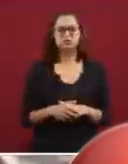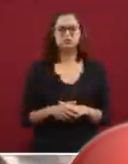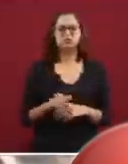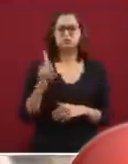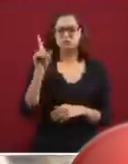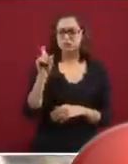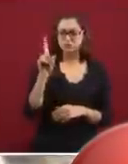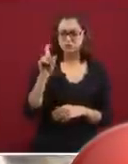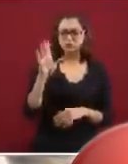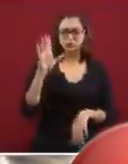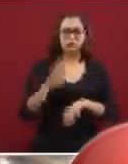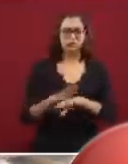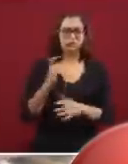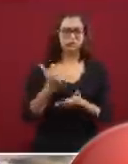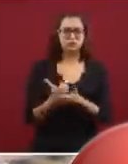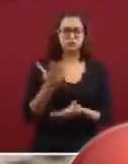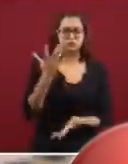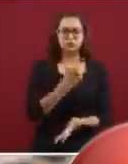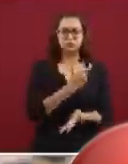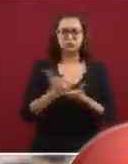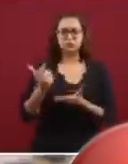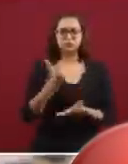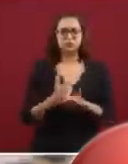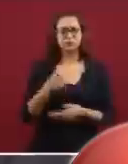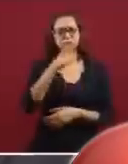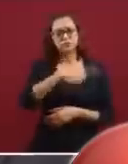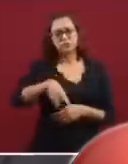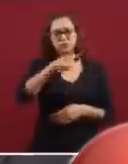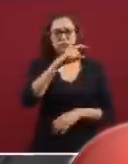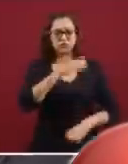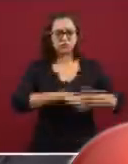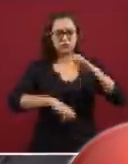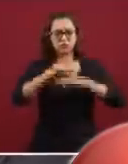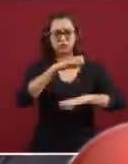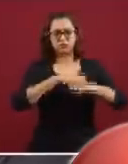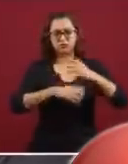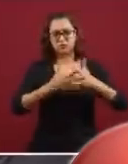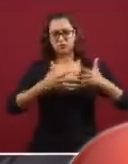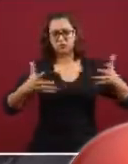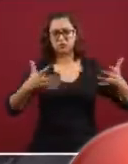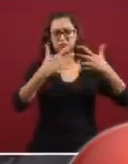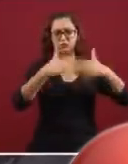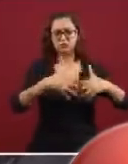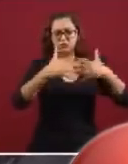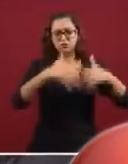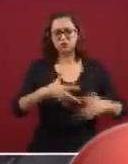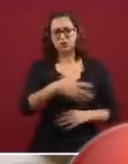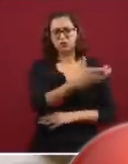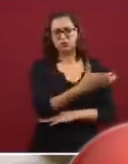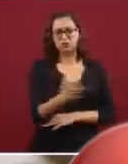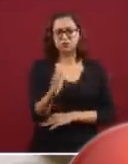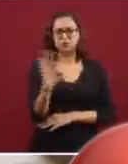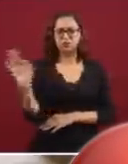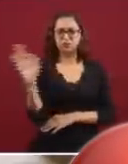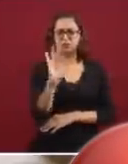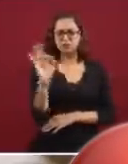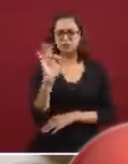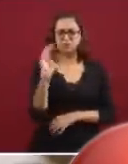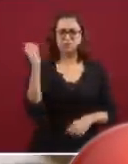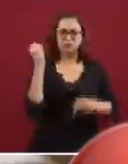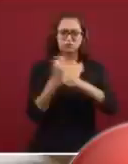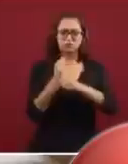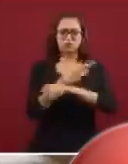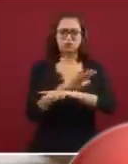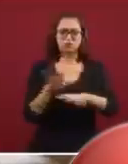agua para los grandes productores en el campo y la manera en la que esto podría impactar en